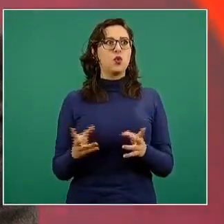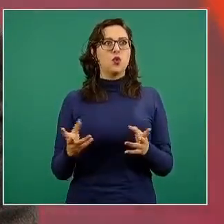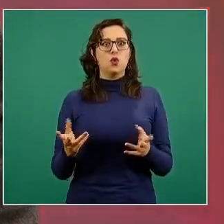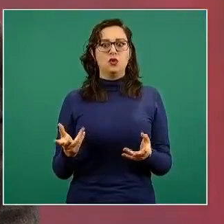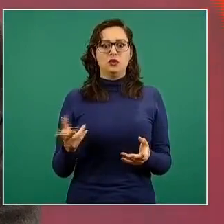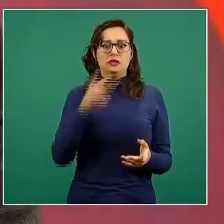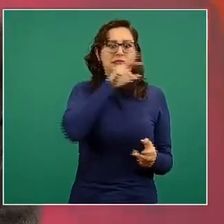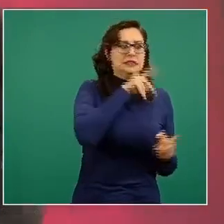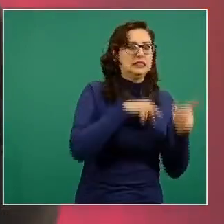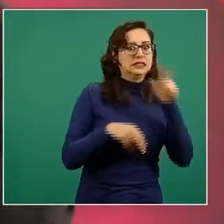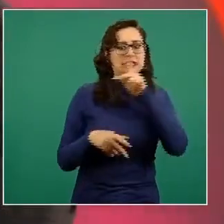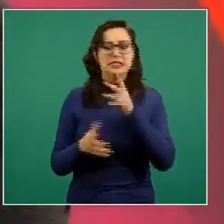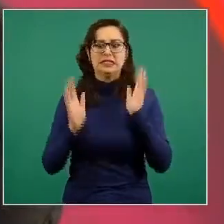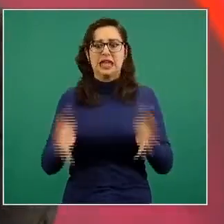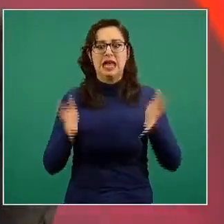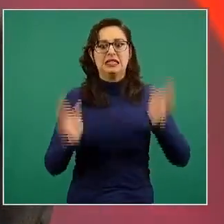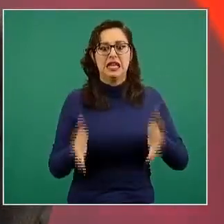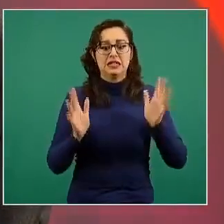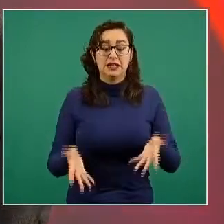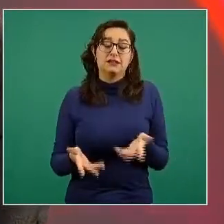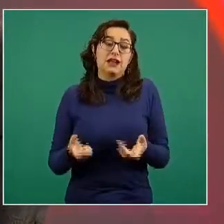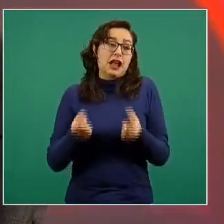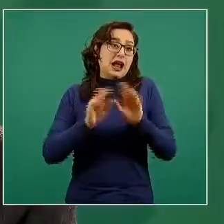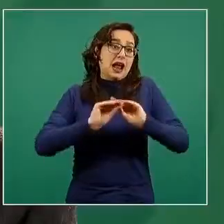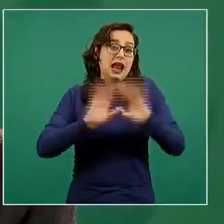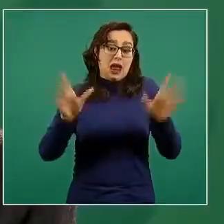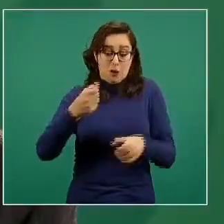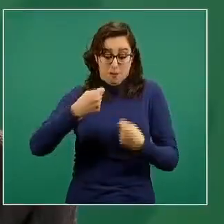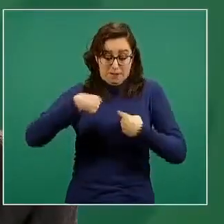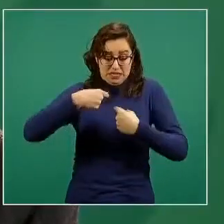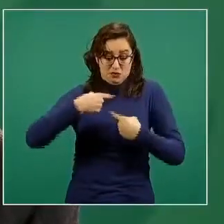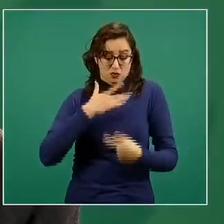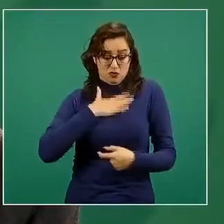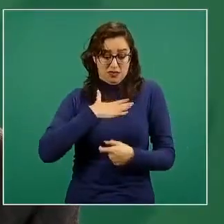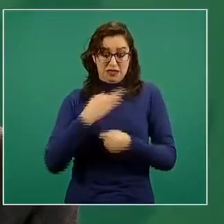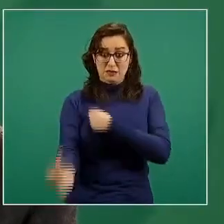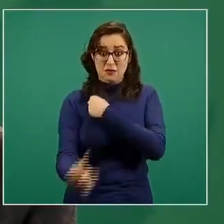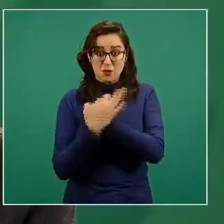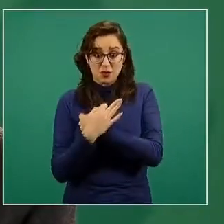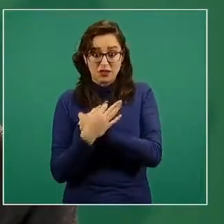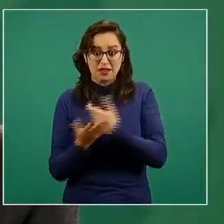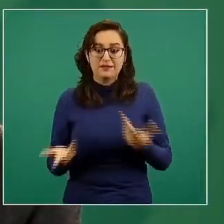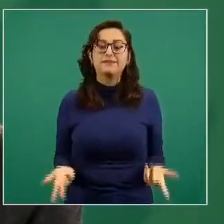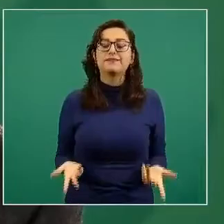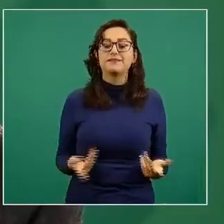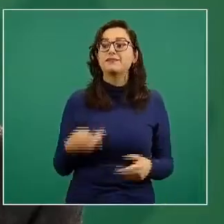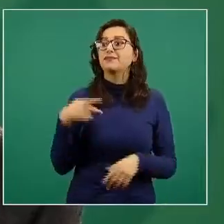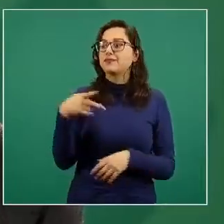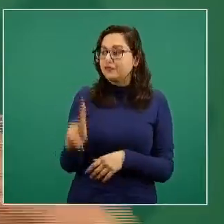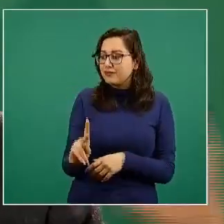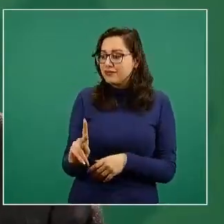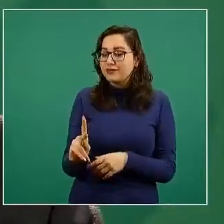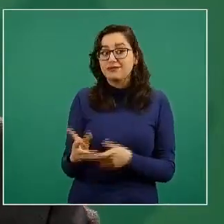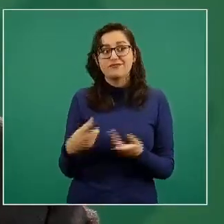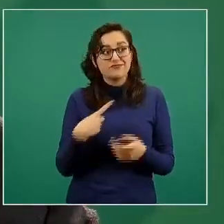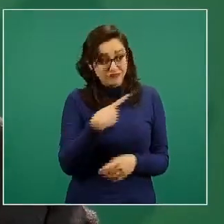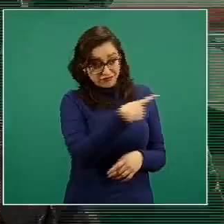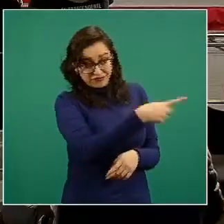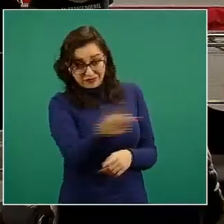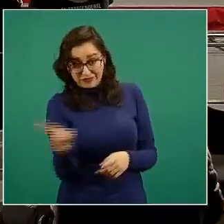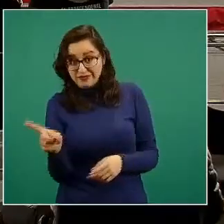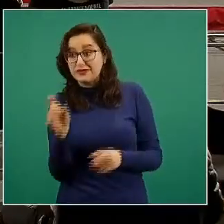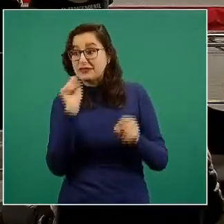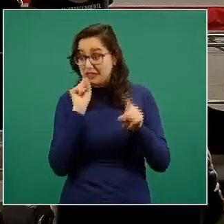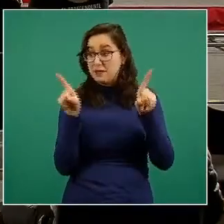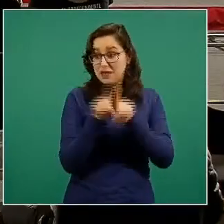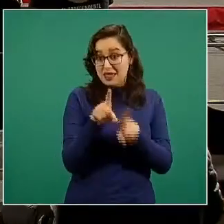desafortunadamente muy humana de quererse proteger a sí mismos. Pero la supervivencia depende también de la protección de los